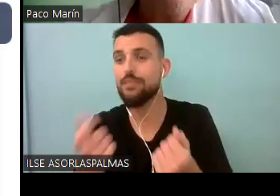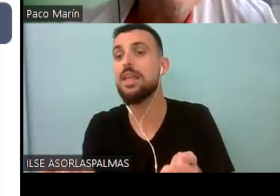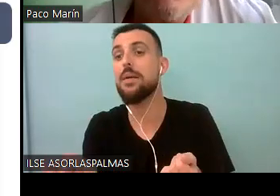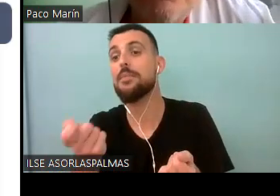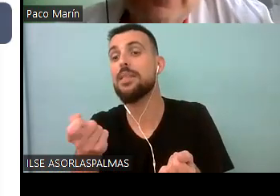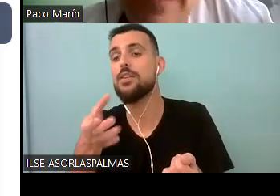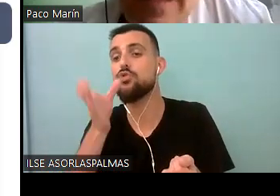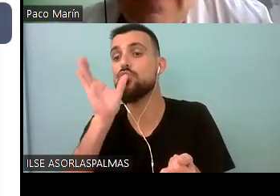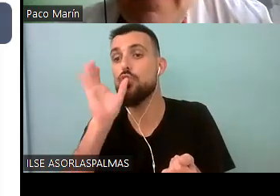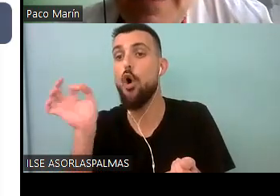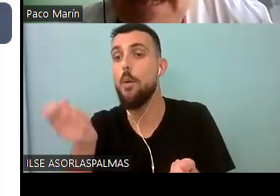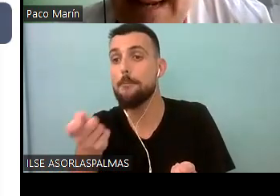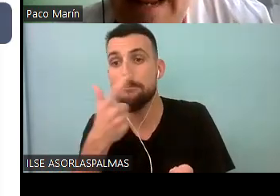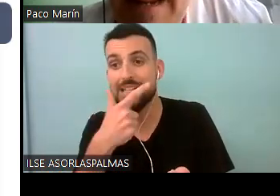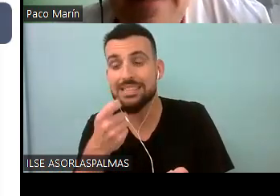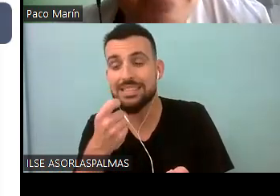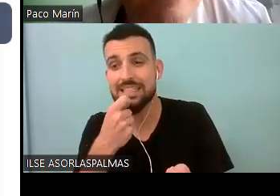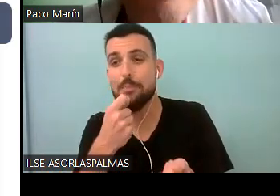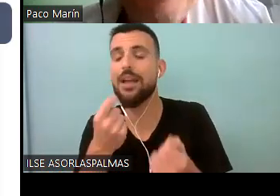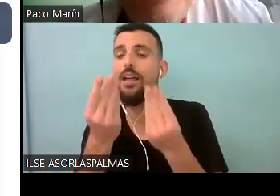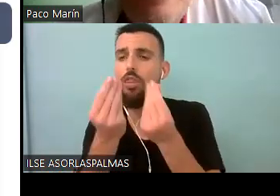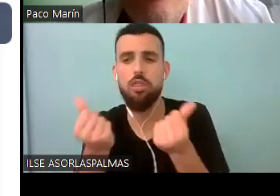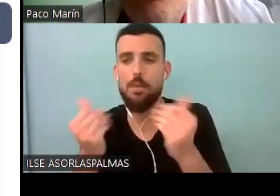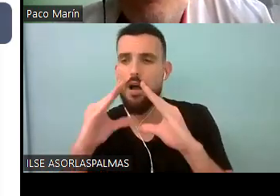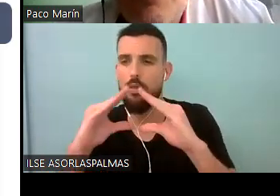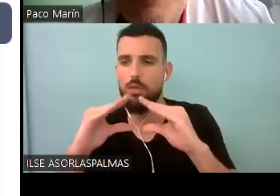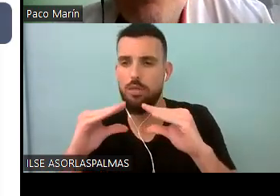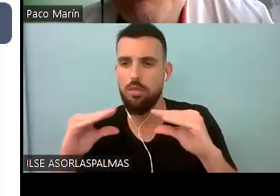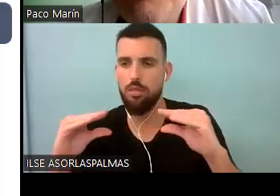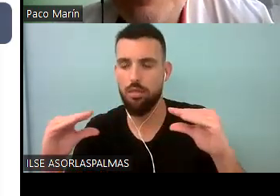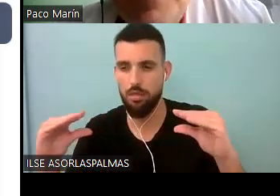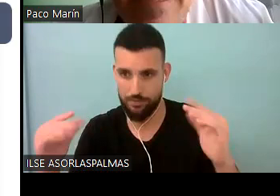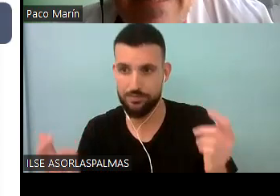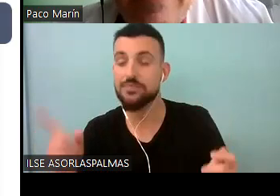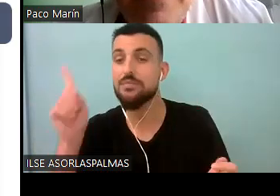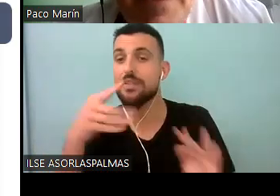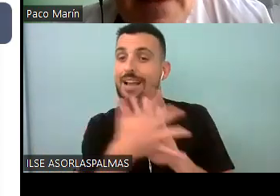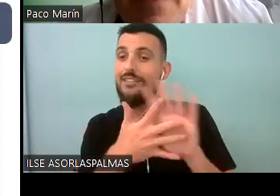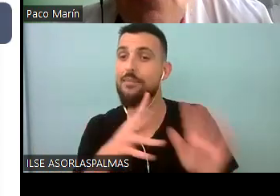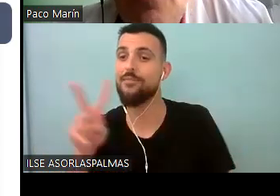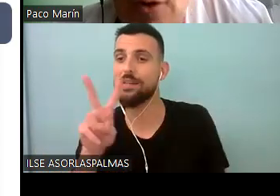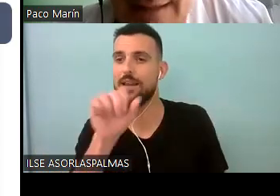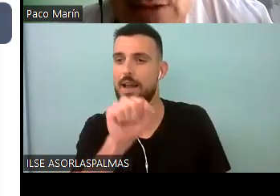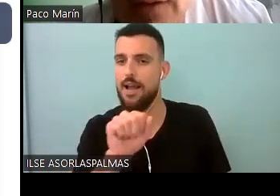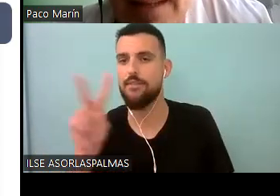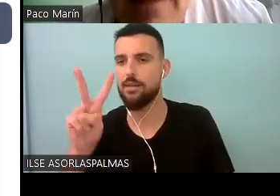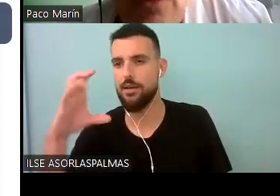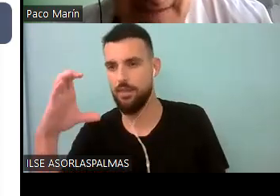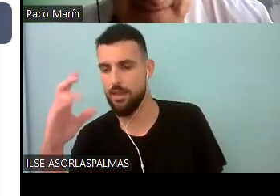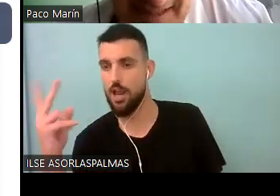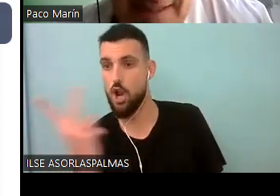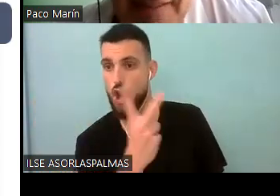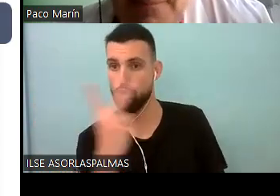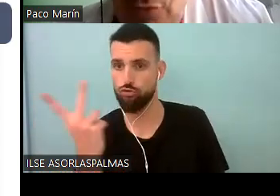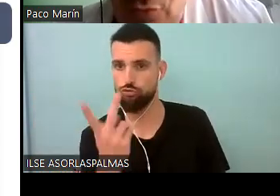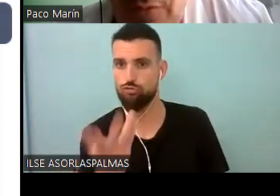compensando, inhibiendo la función de la vitamina K en realidad. Como comentábamos también, la vitamina A y la vitamina C como antioxidantes, y